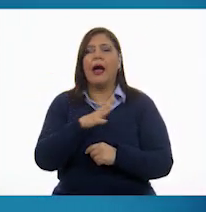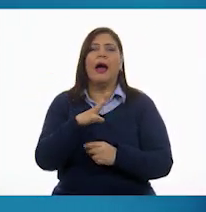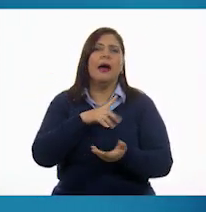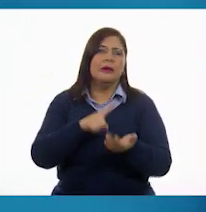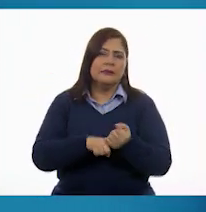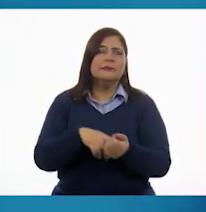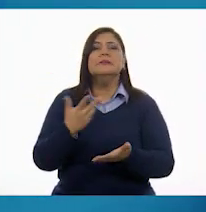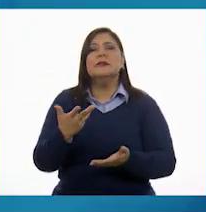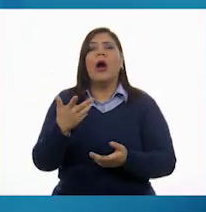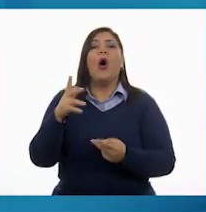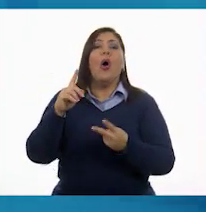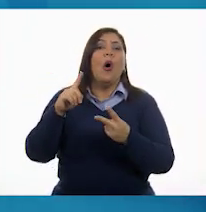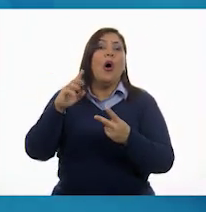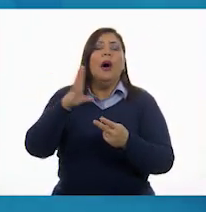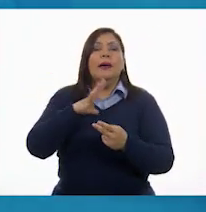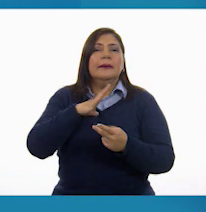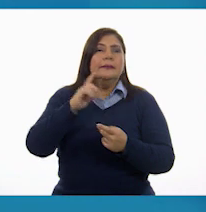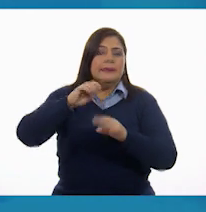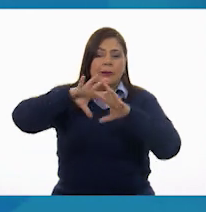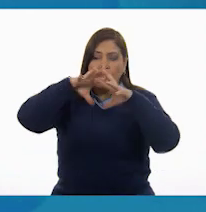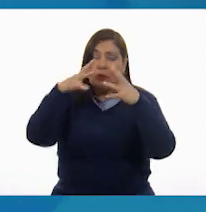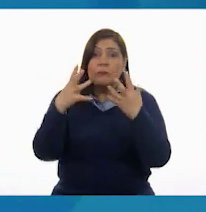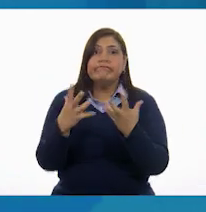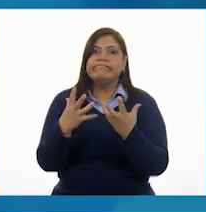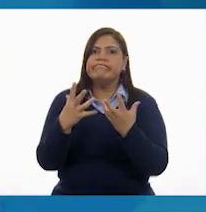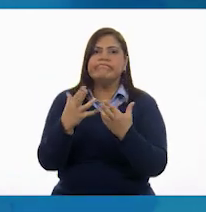planeta en una cantidad del